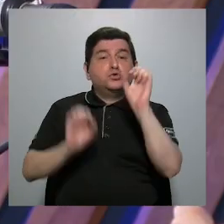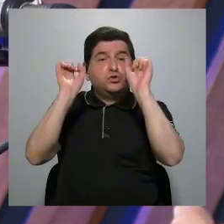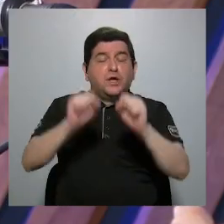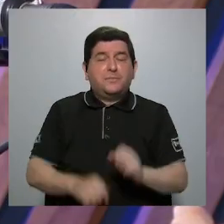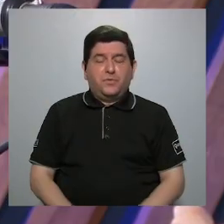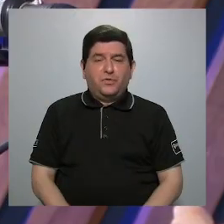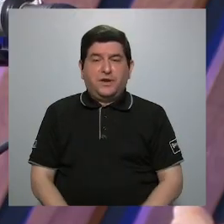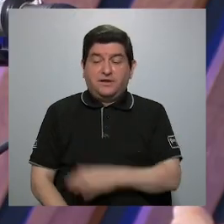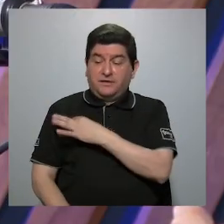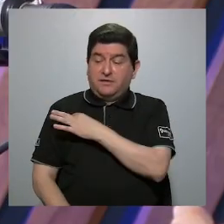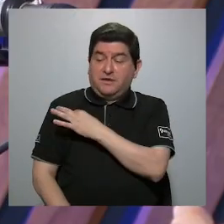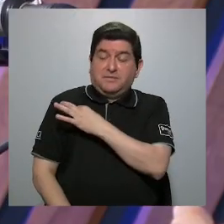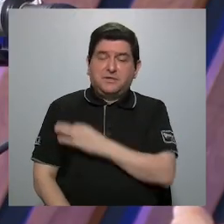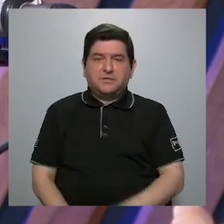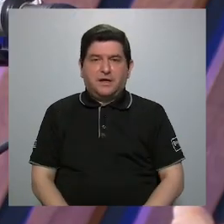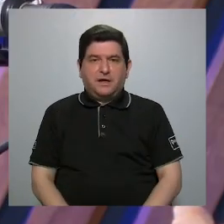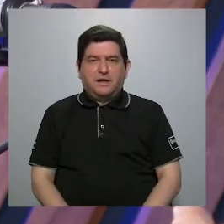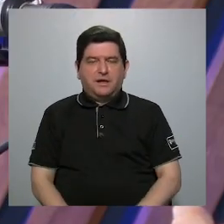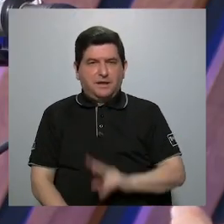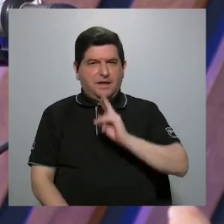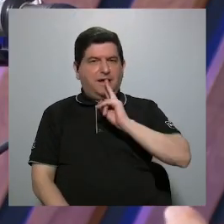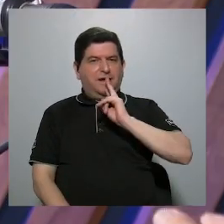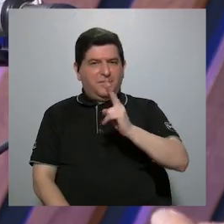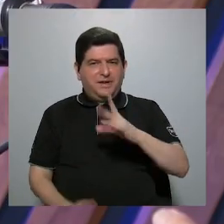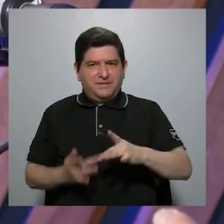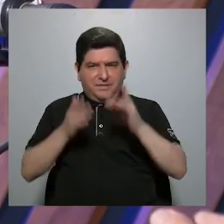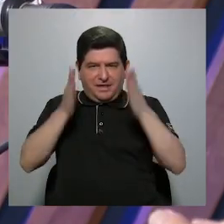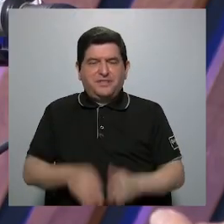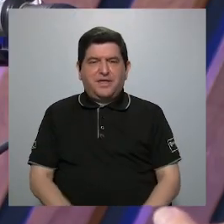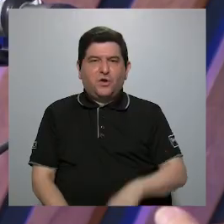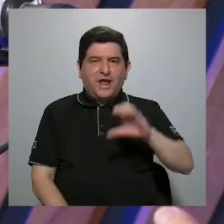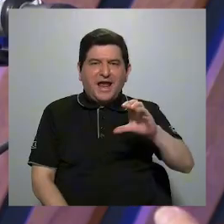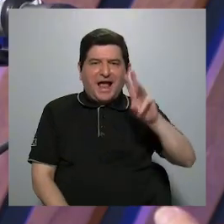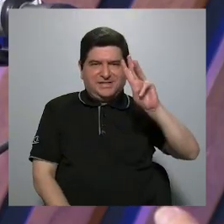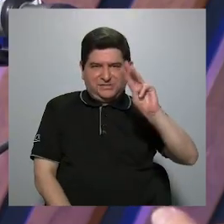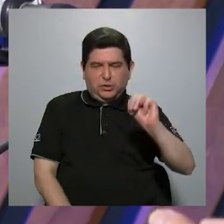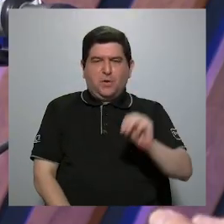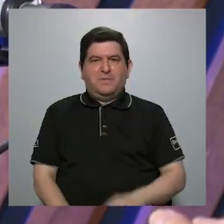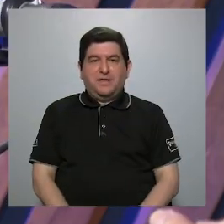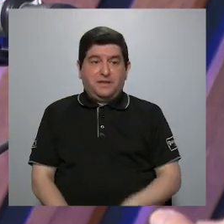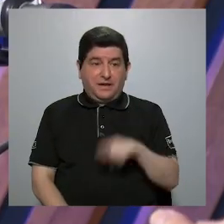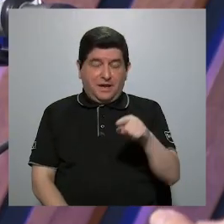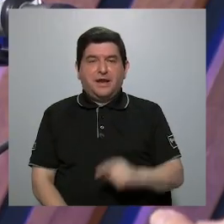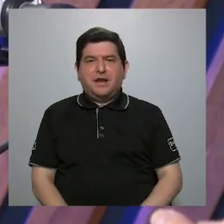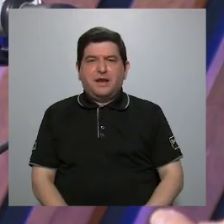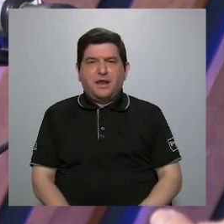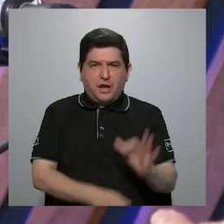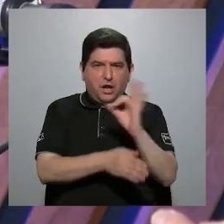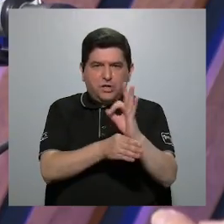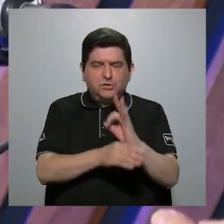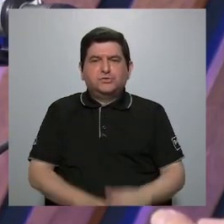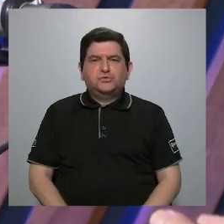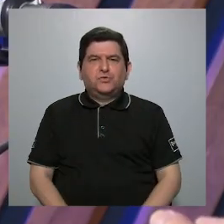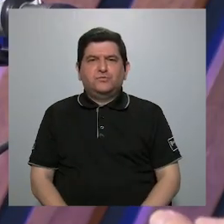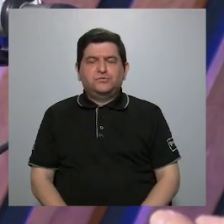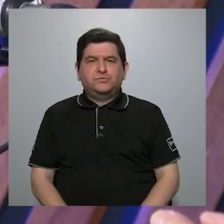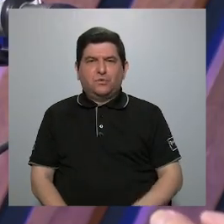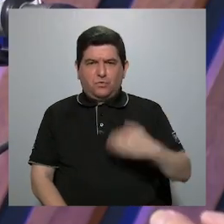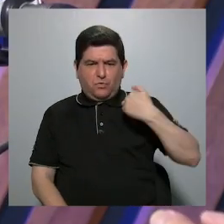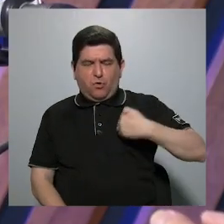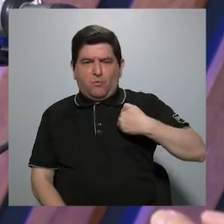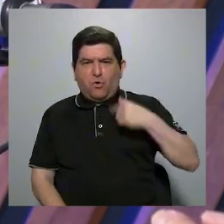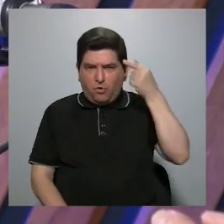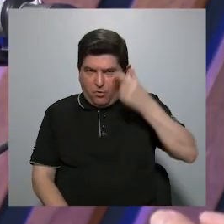en la que usted podría invitar a un verdadero especialista en Castro Madrid como estadista. Y ahí hay